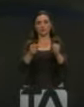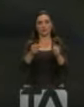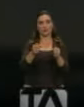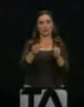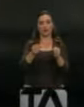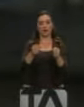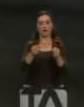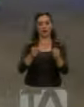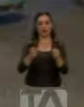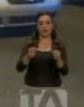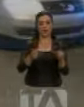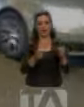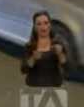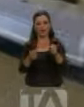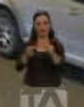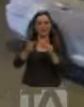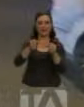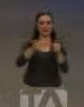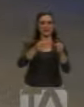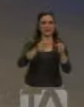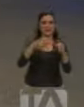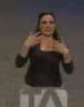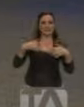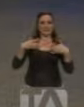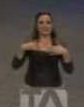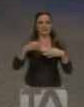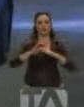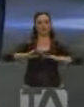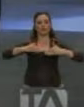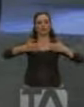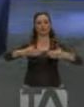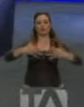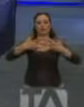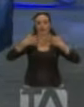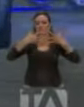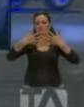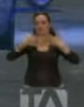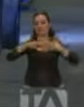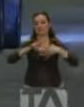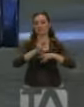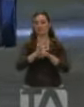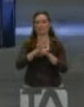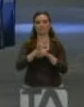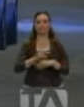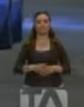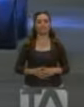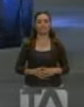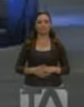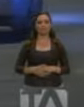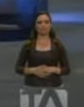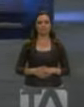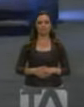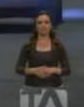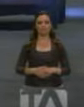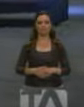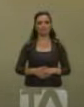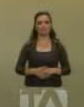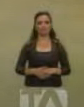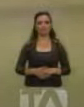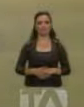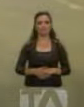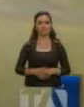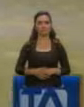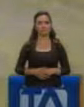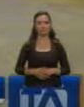Calles, tome la Carlos Mantilla y desemboque en el Parque de San José de Morán. Desde los rompevelocidades